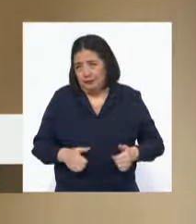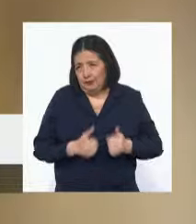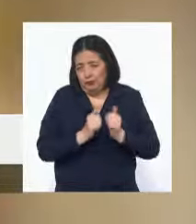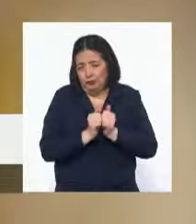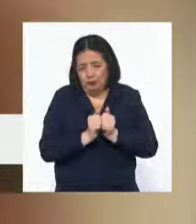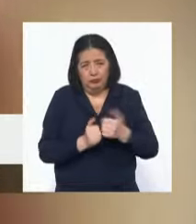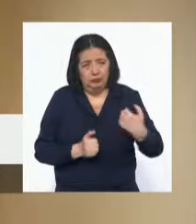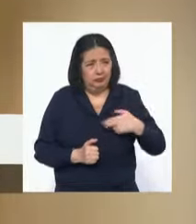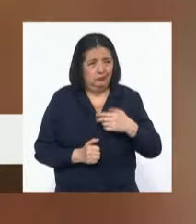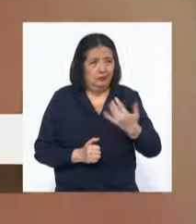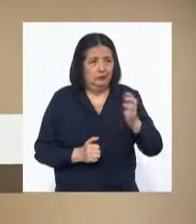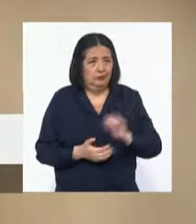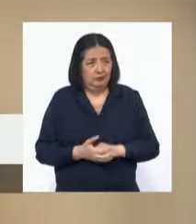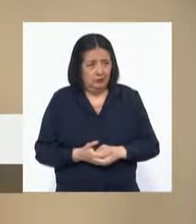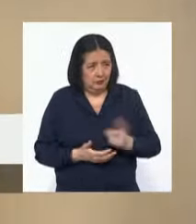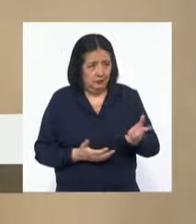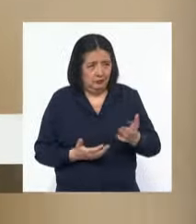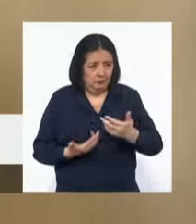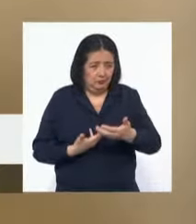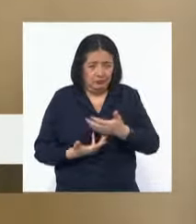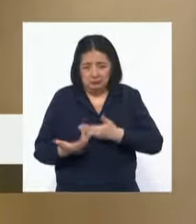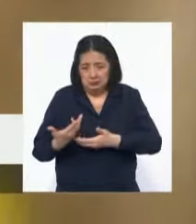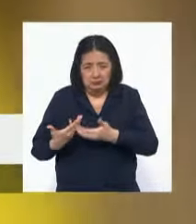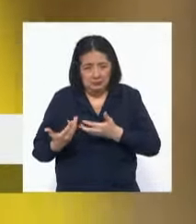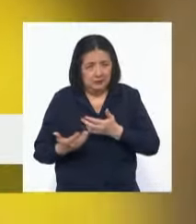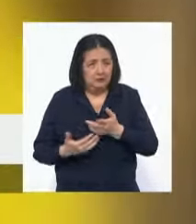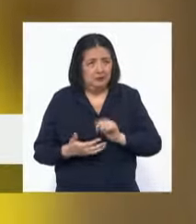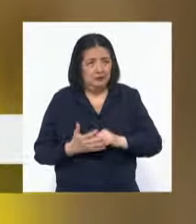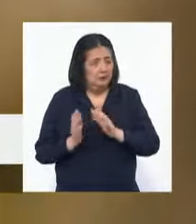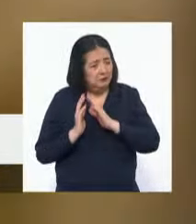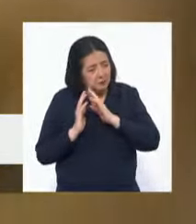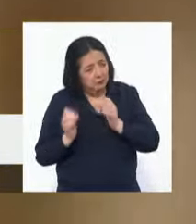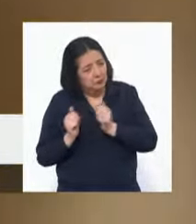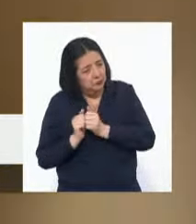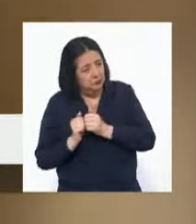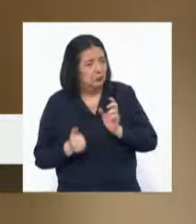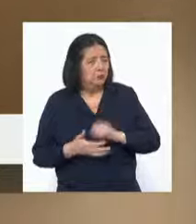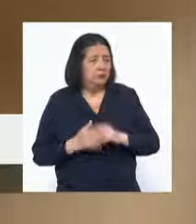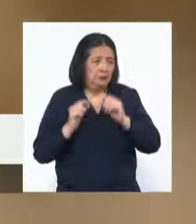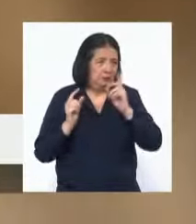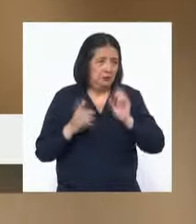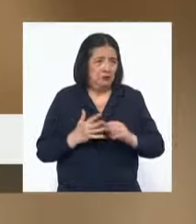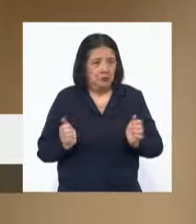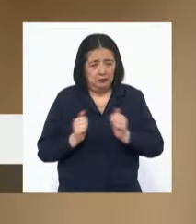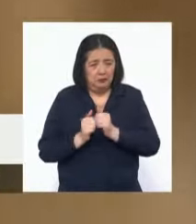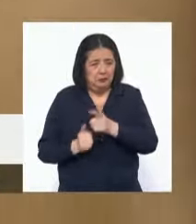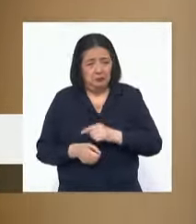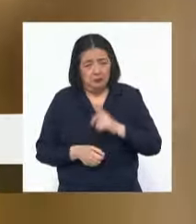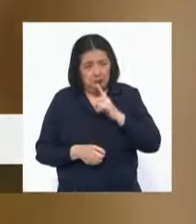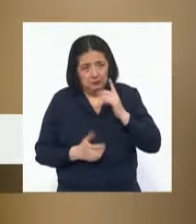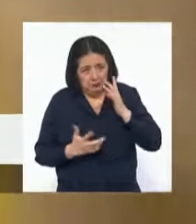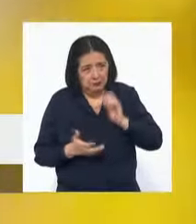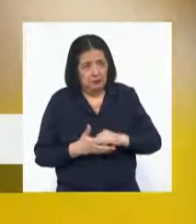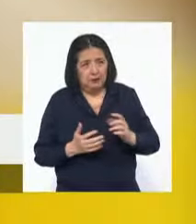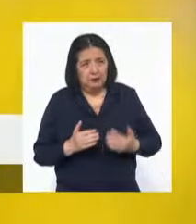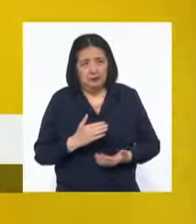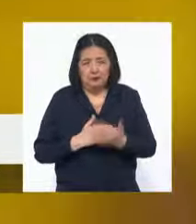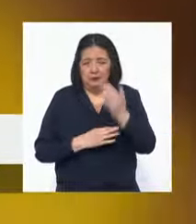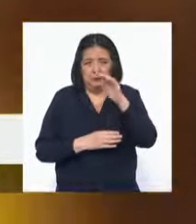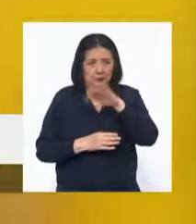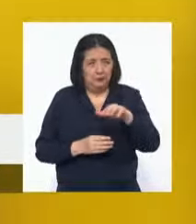con nosotros porque el trato que teníamos era dormir con él, amanecer con él, estar todo el día con él. Mis papás paraban prácticamente todo el